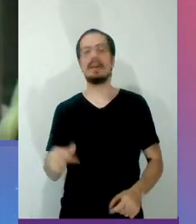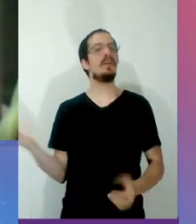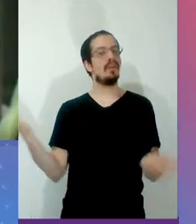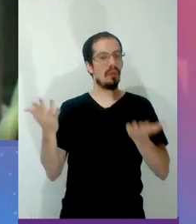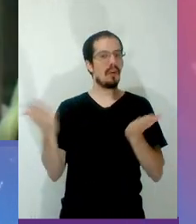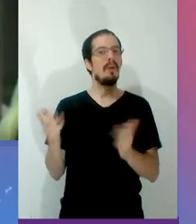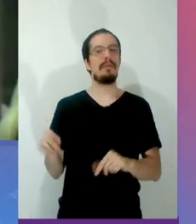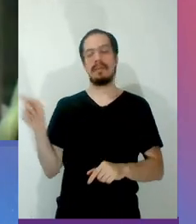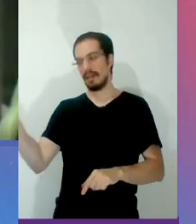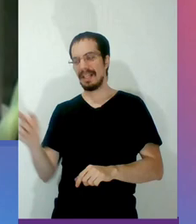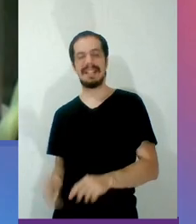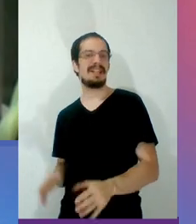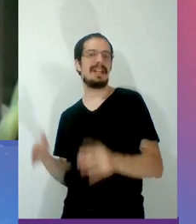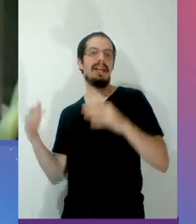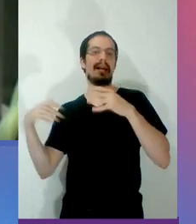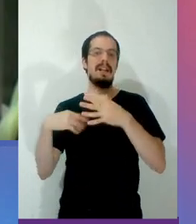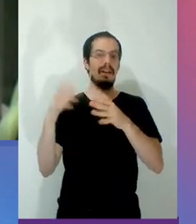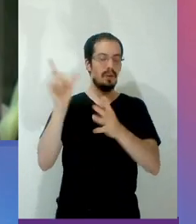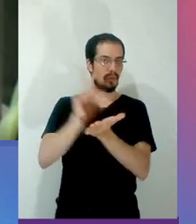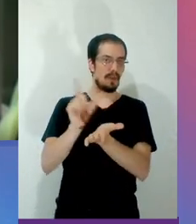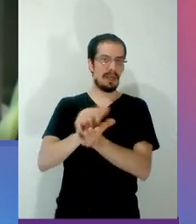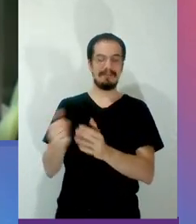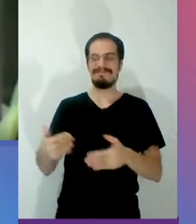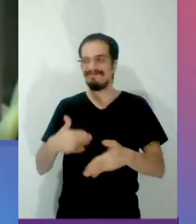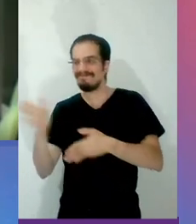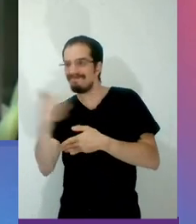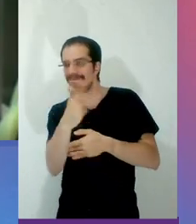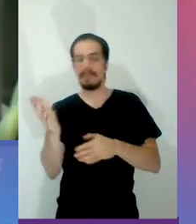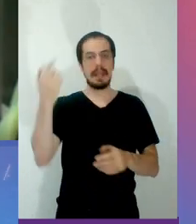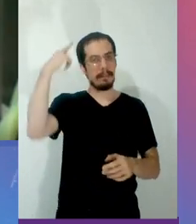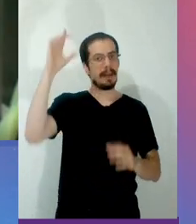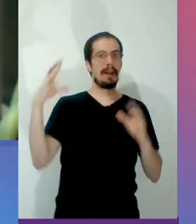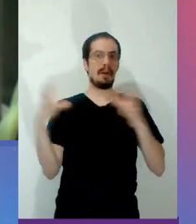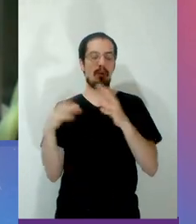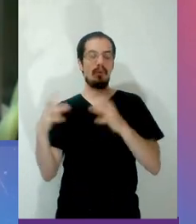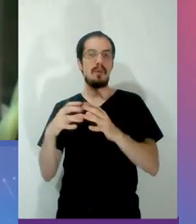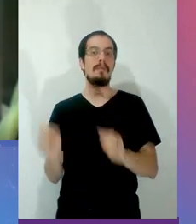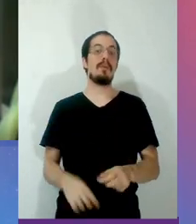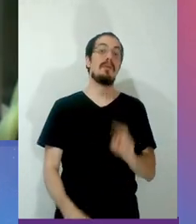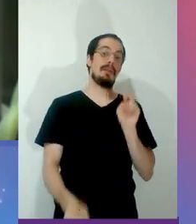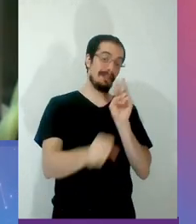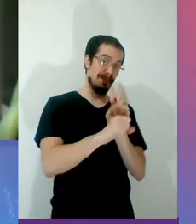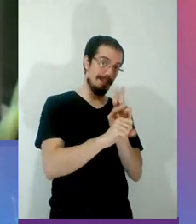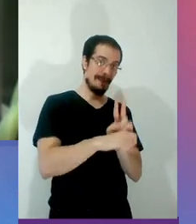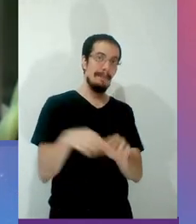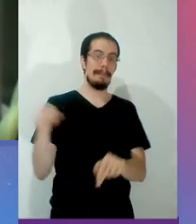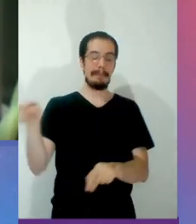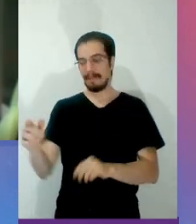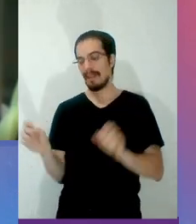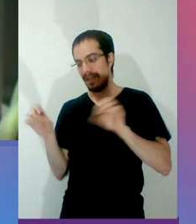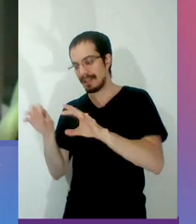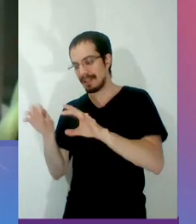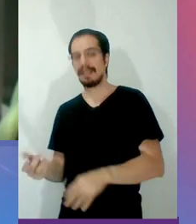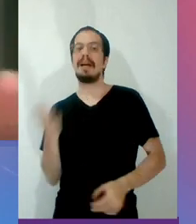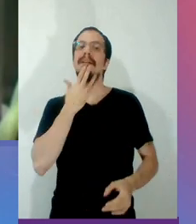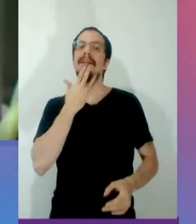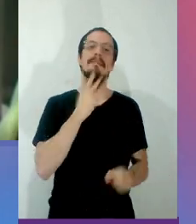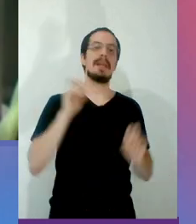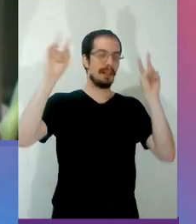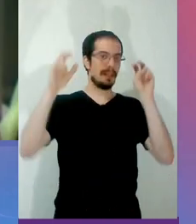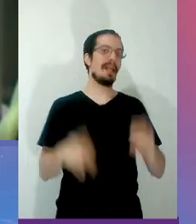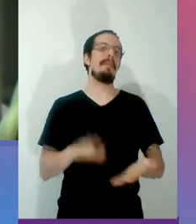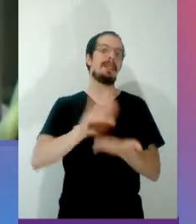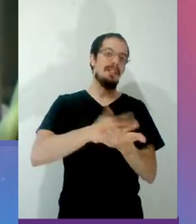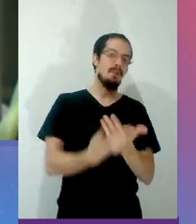esta intervención integral en este grupo cautivo que son los niños y las niñas en los establecimientos educacionales. Ha sido una tremenda estrategia